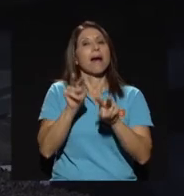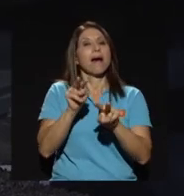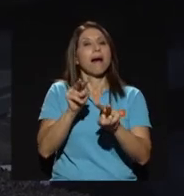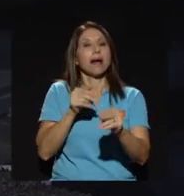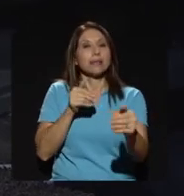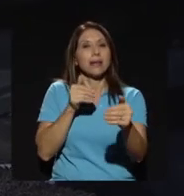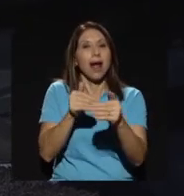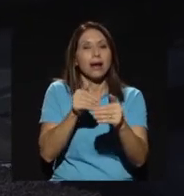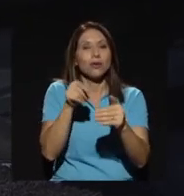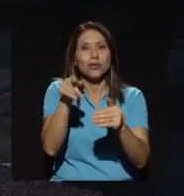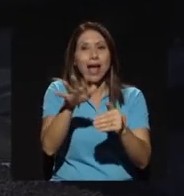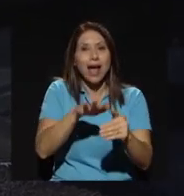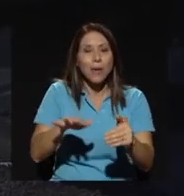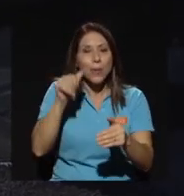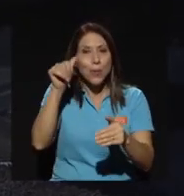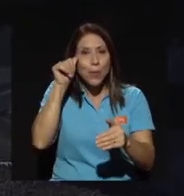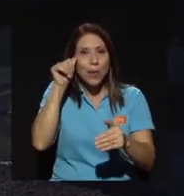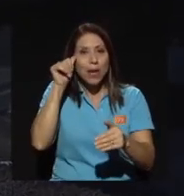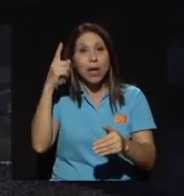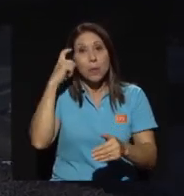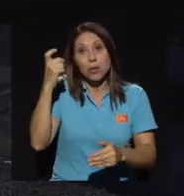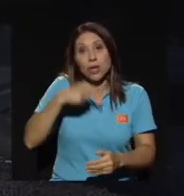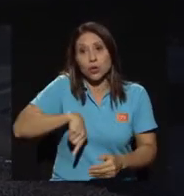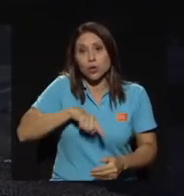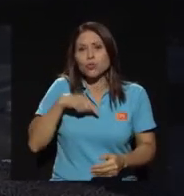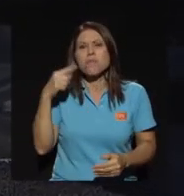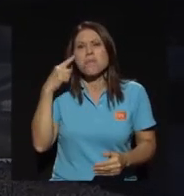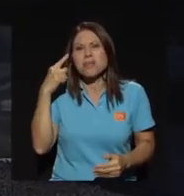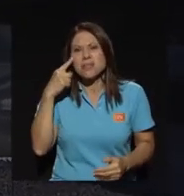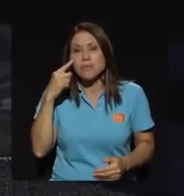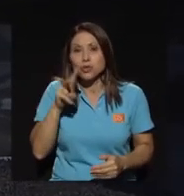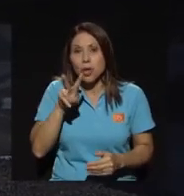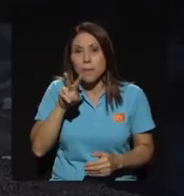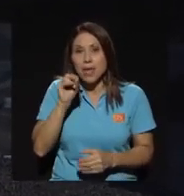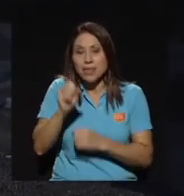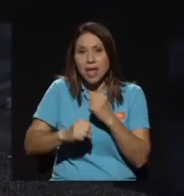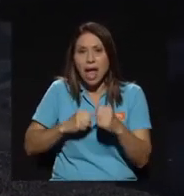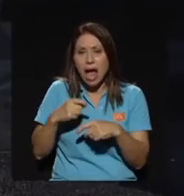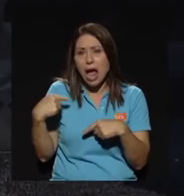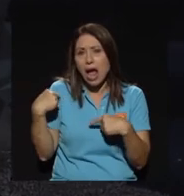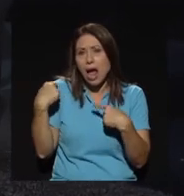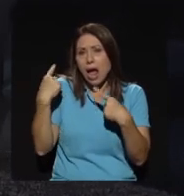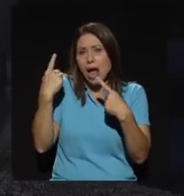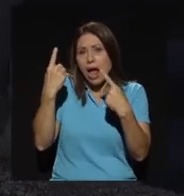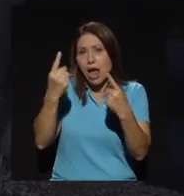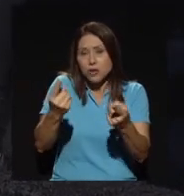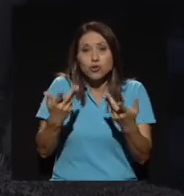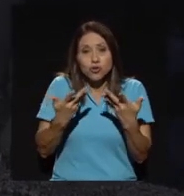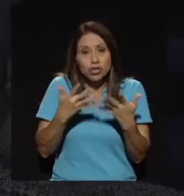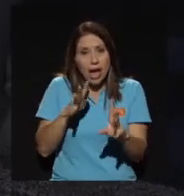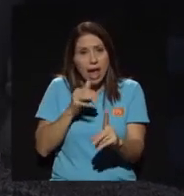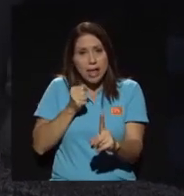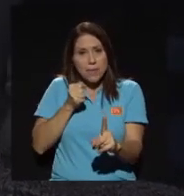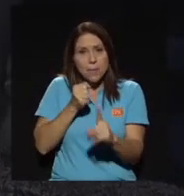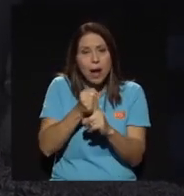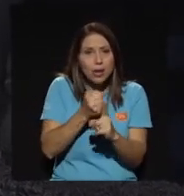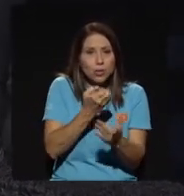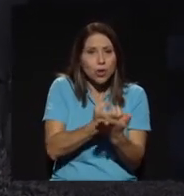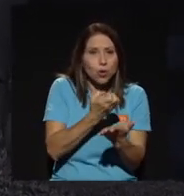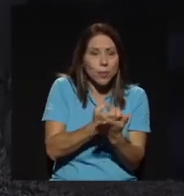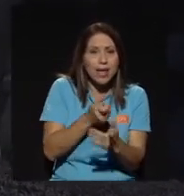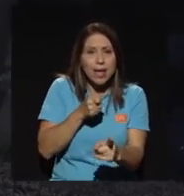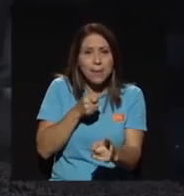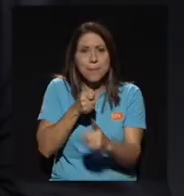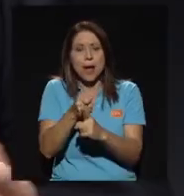estamos cortos pero a 20 años el impacto que ya está teniendo en la economía en los gustos